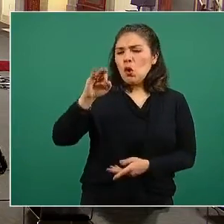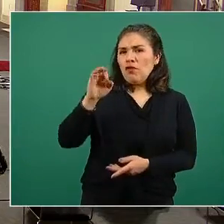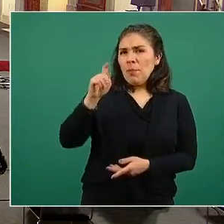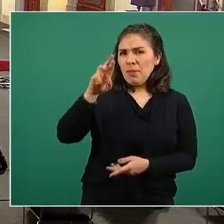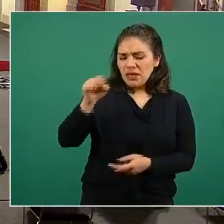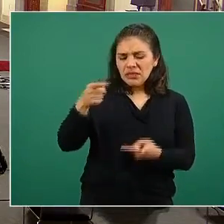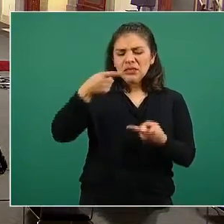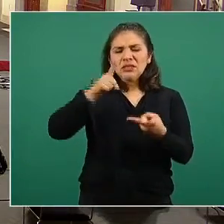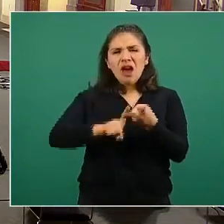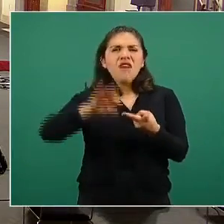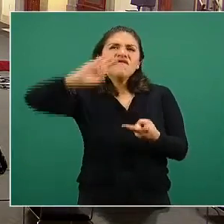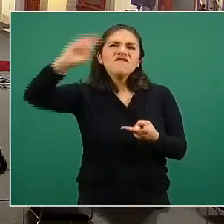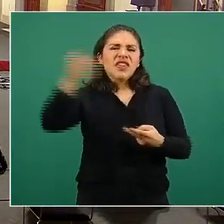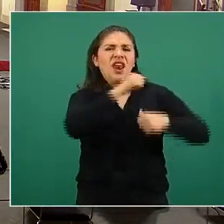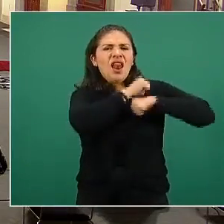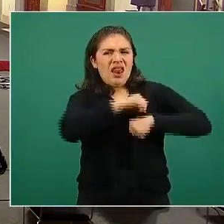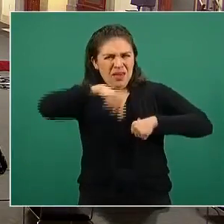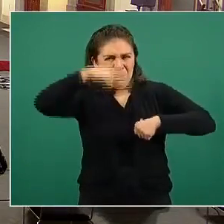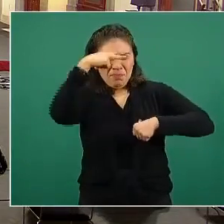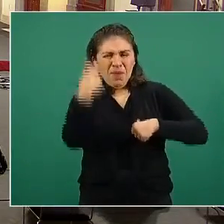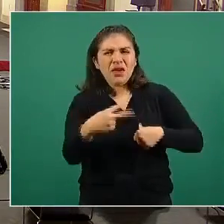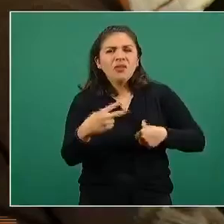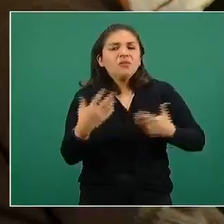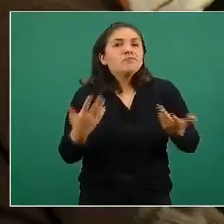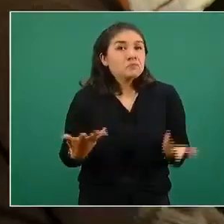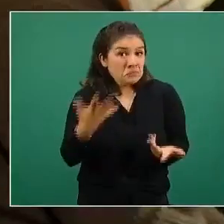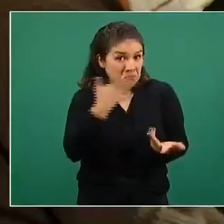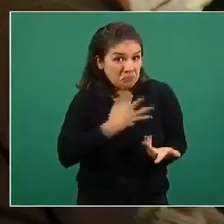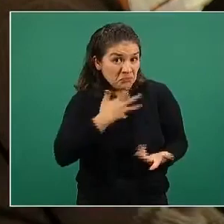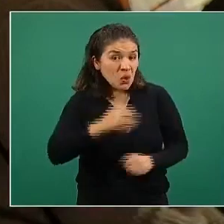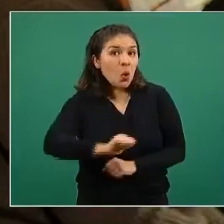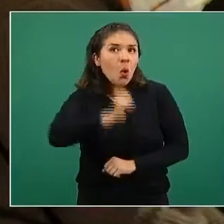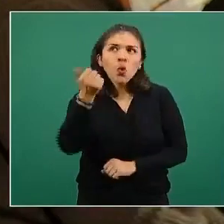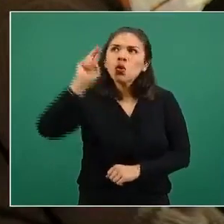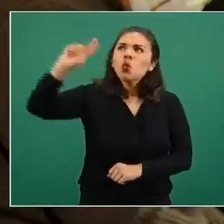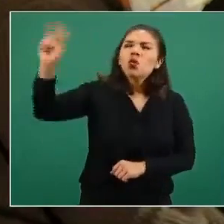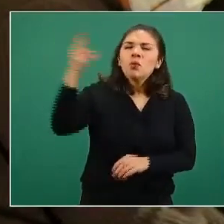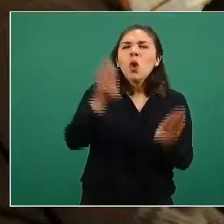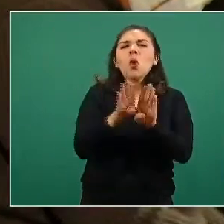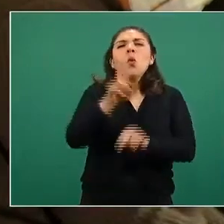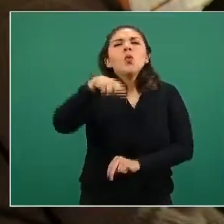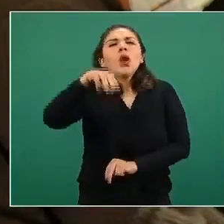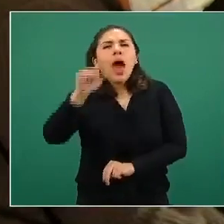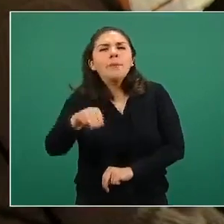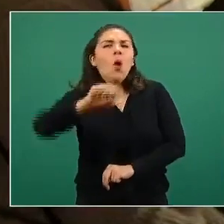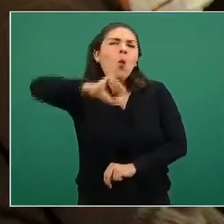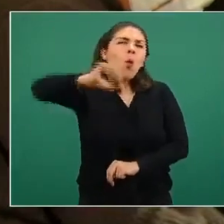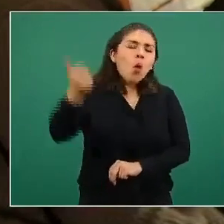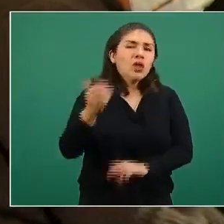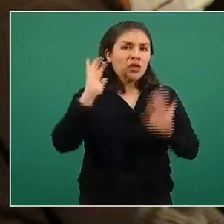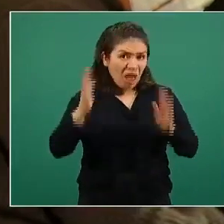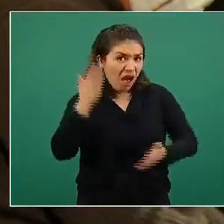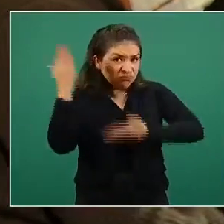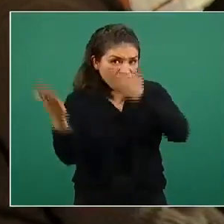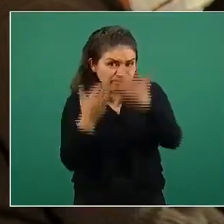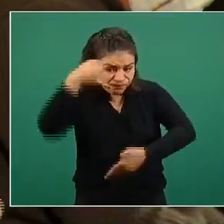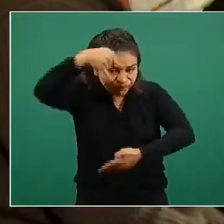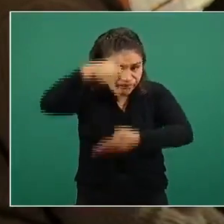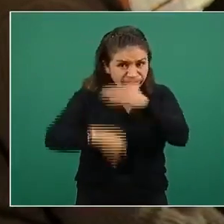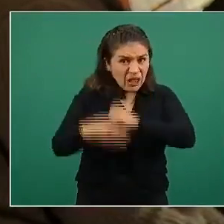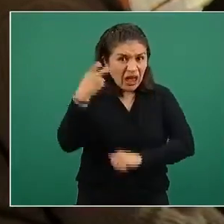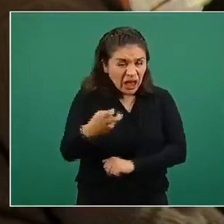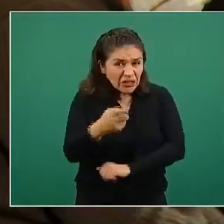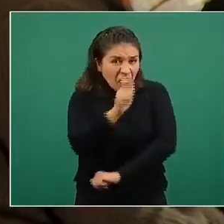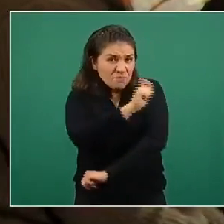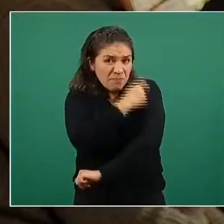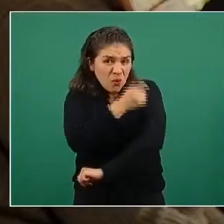y las autoridades federales aquí en México, existen universidades como la UNAM u otras que estén también estudiando la